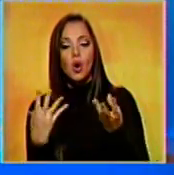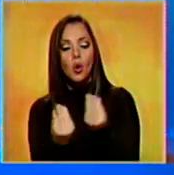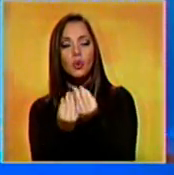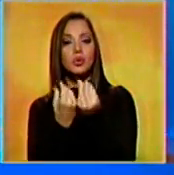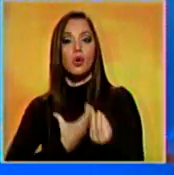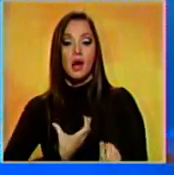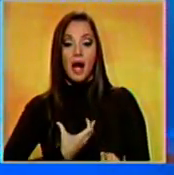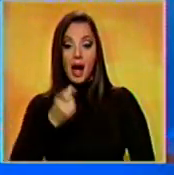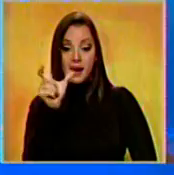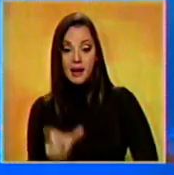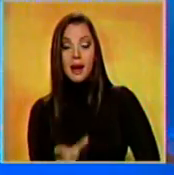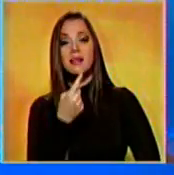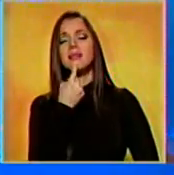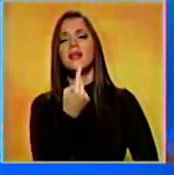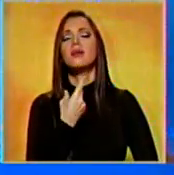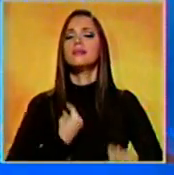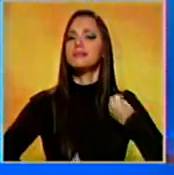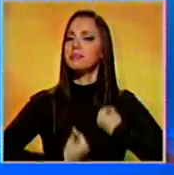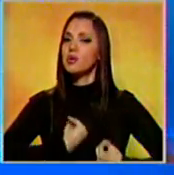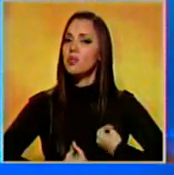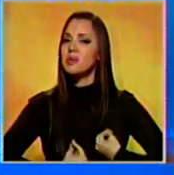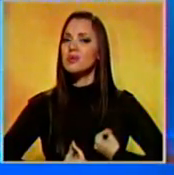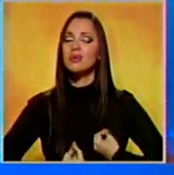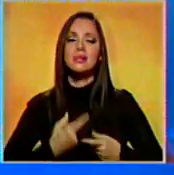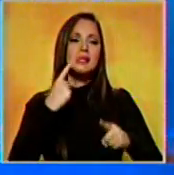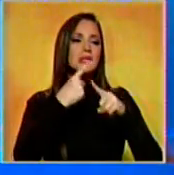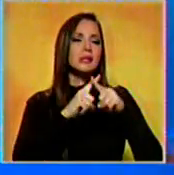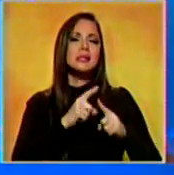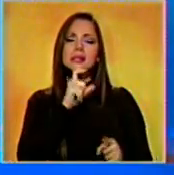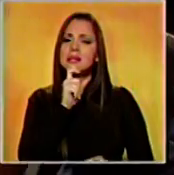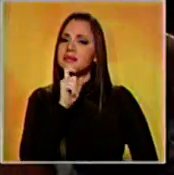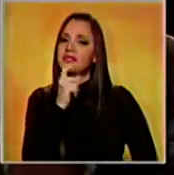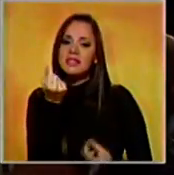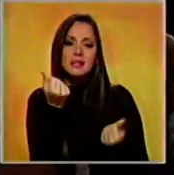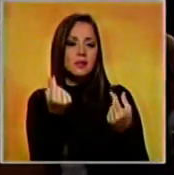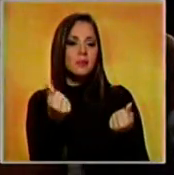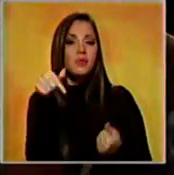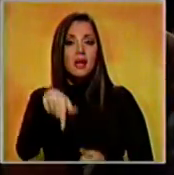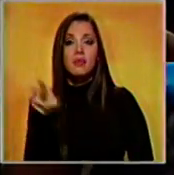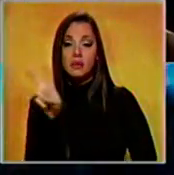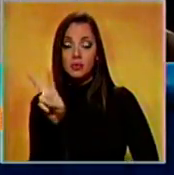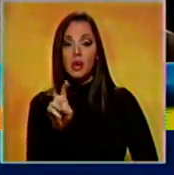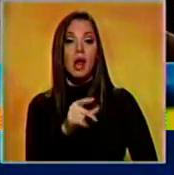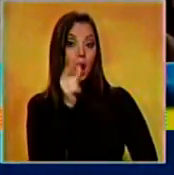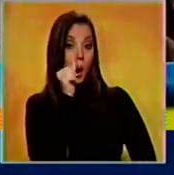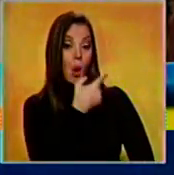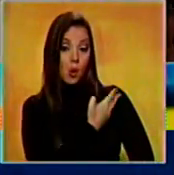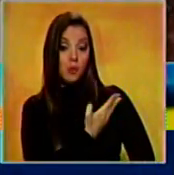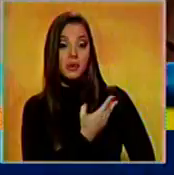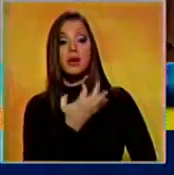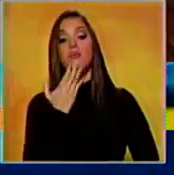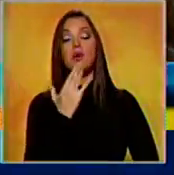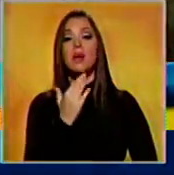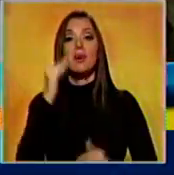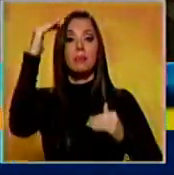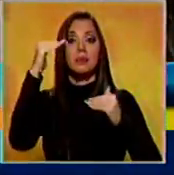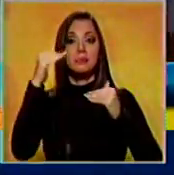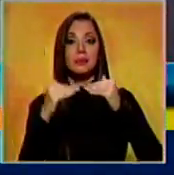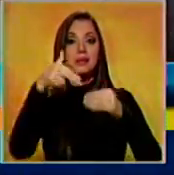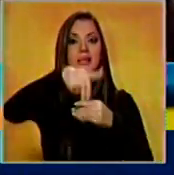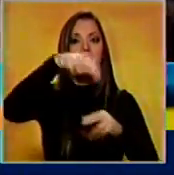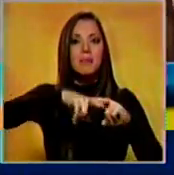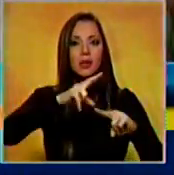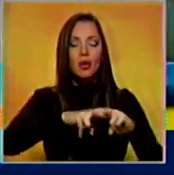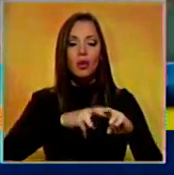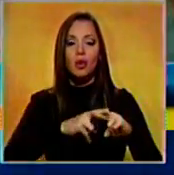Muchacho, manifestaron su preocupación por la crisis económica que atraviesa el país. Torrealba expresó que de seguir cayendo los precios del petróleo,